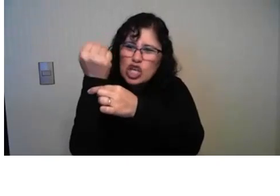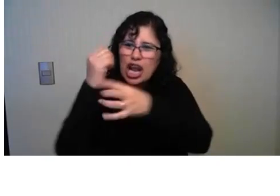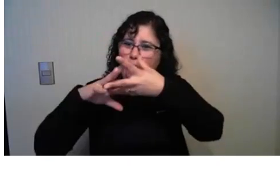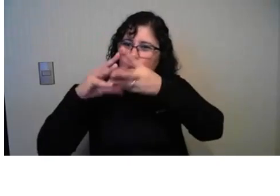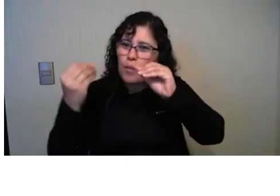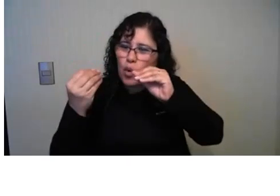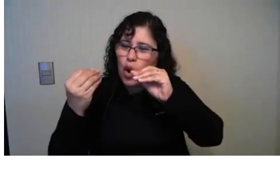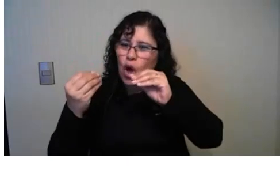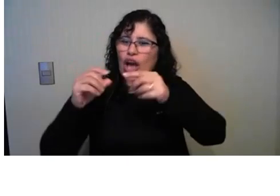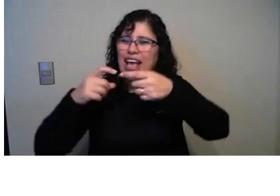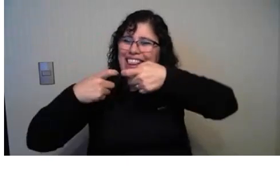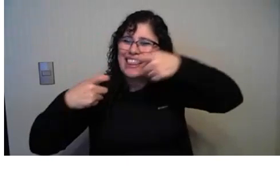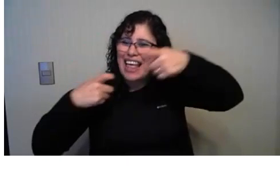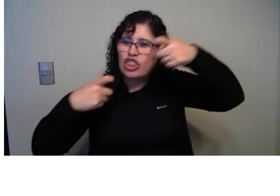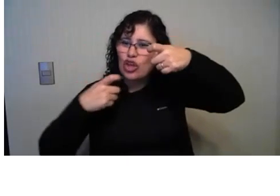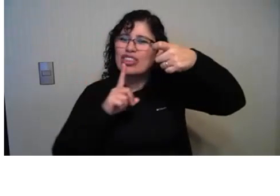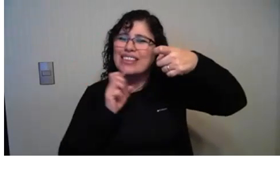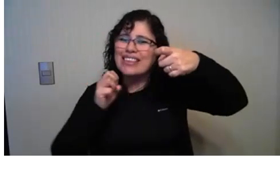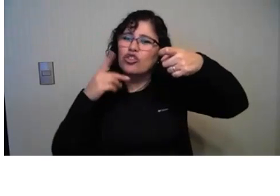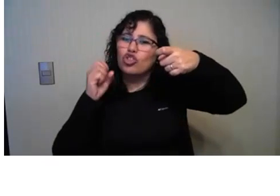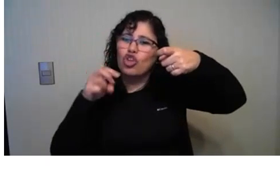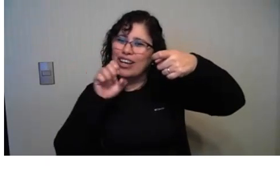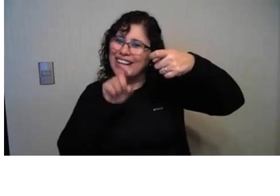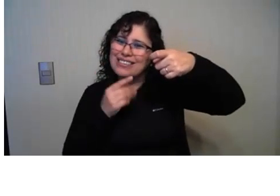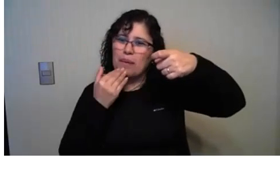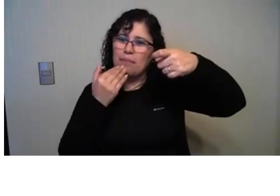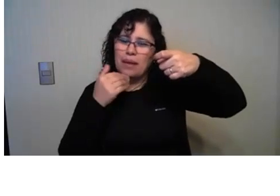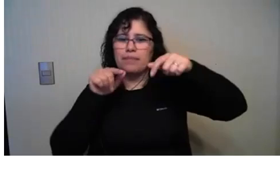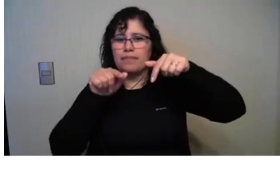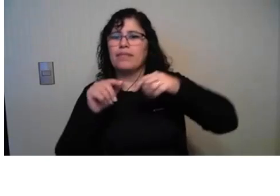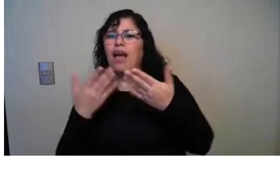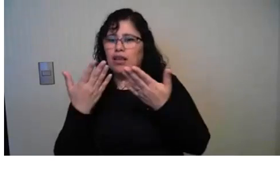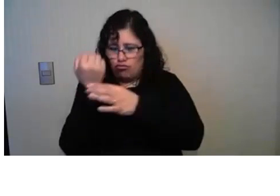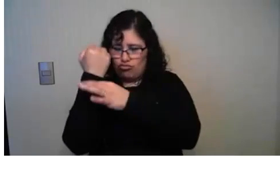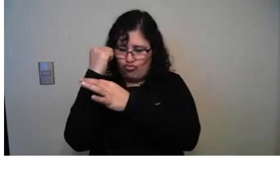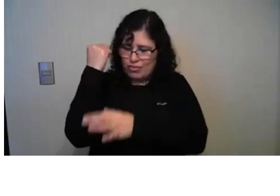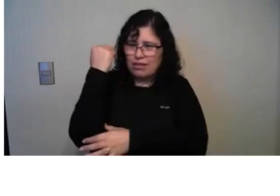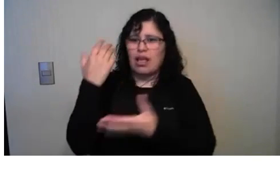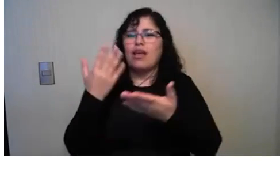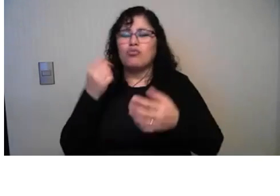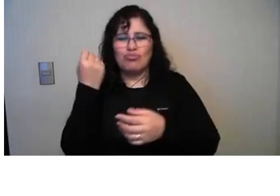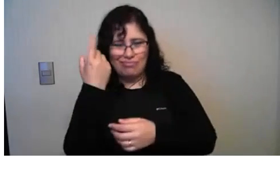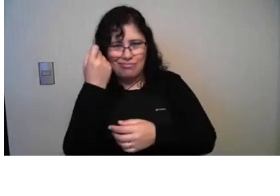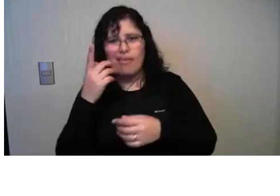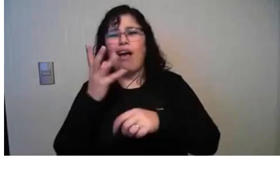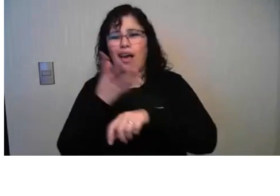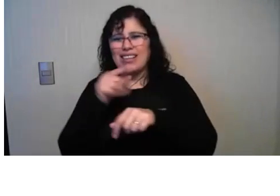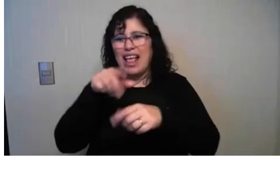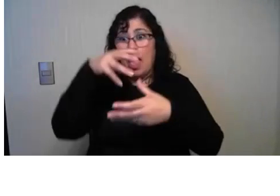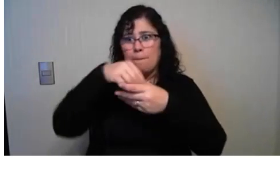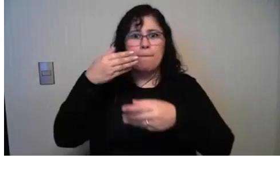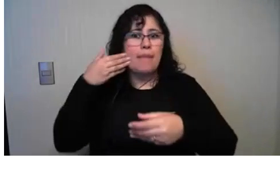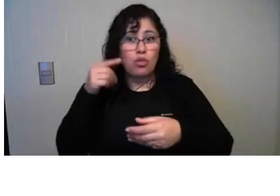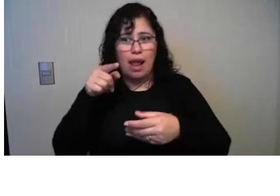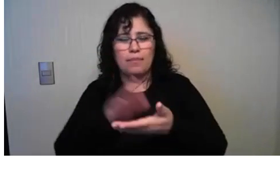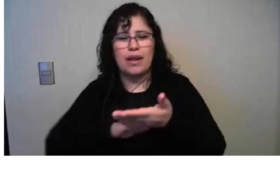propioceptiva, posición y movimiento de segmentos corporales. Cuando hablamos de médula espinal, estamos descartando